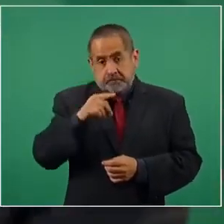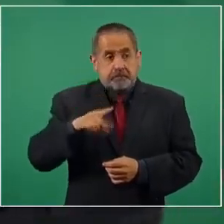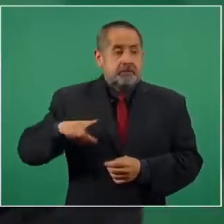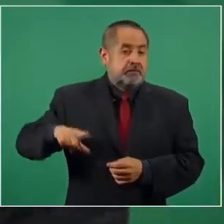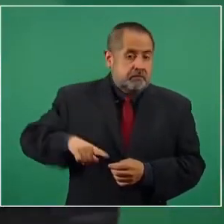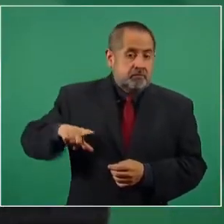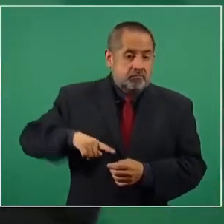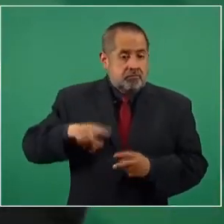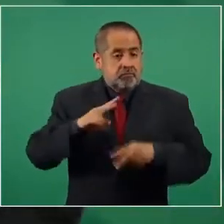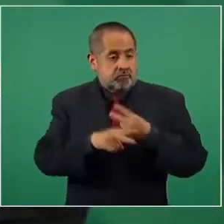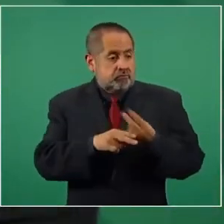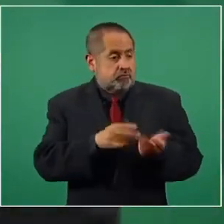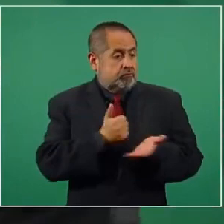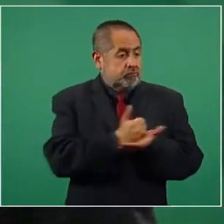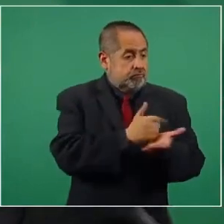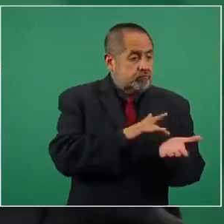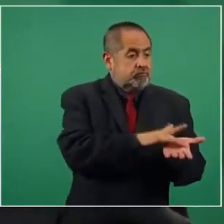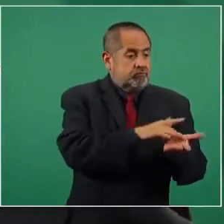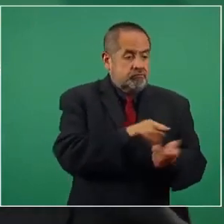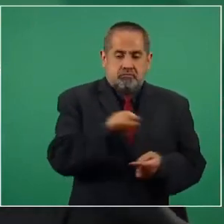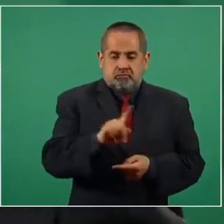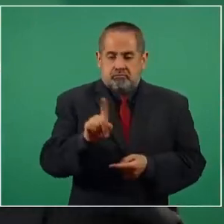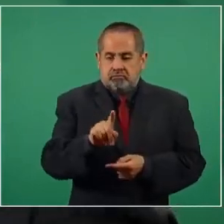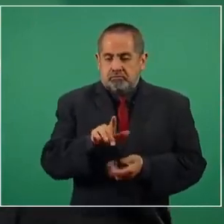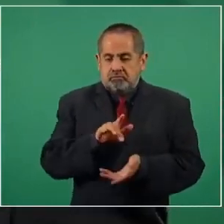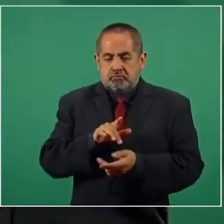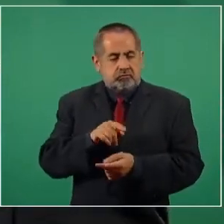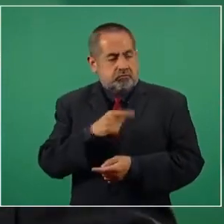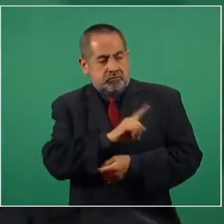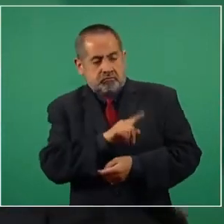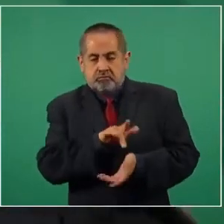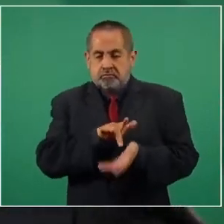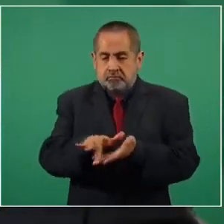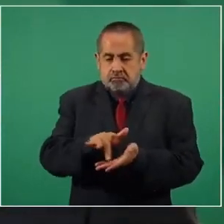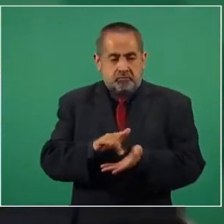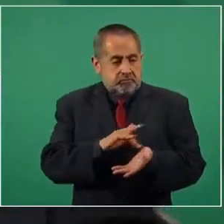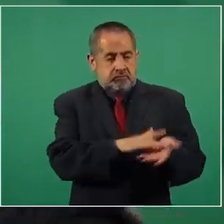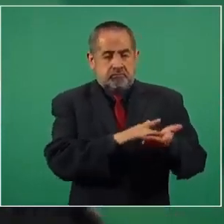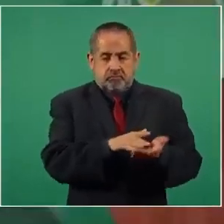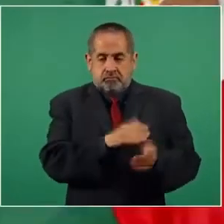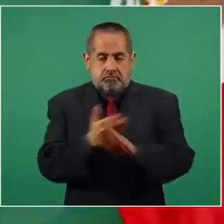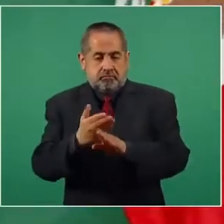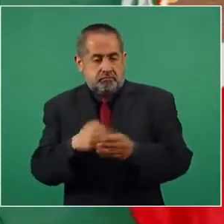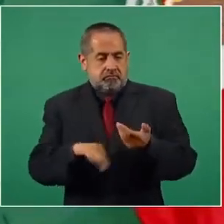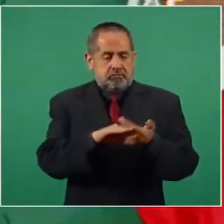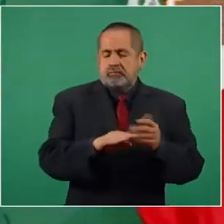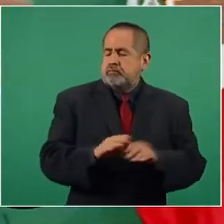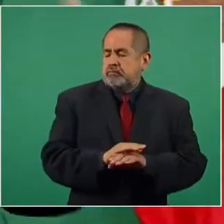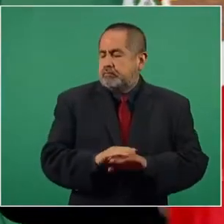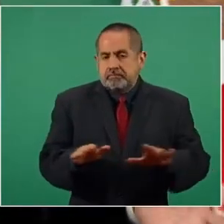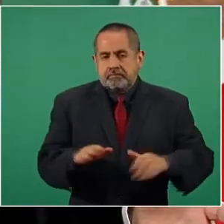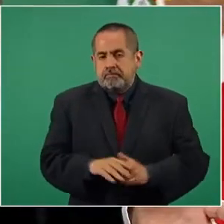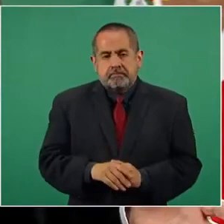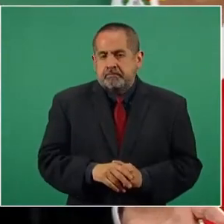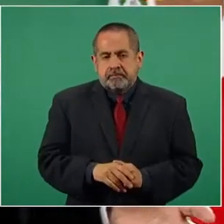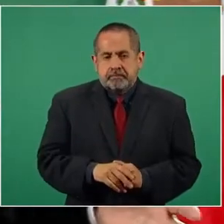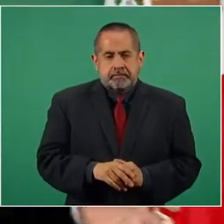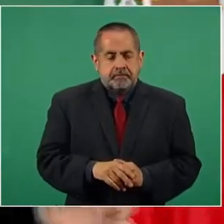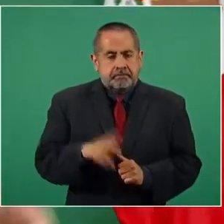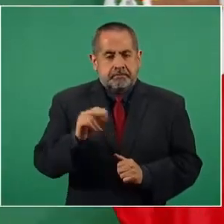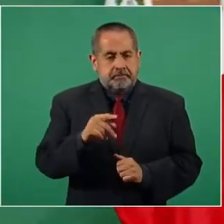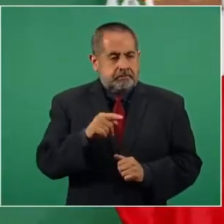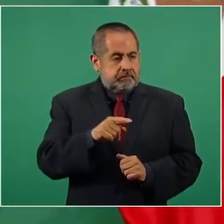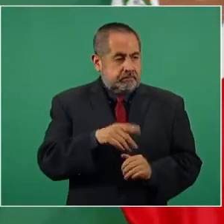gobierno va a apoyar a una organización en contra de